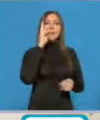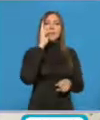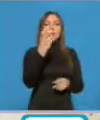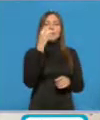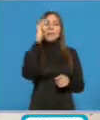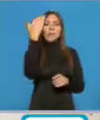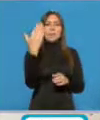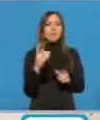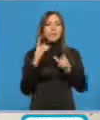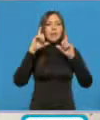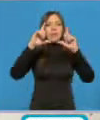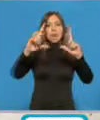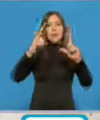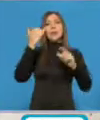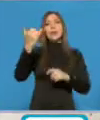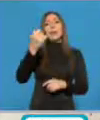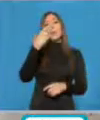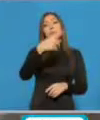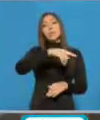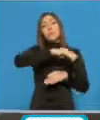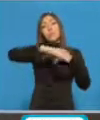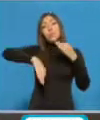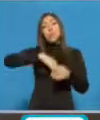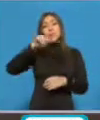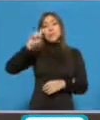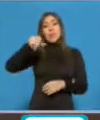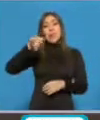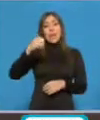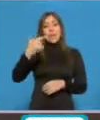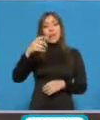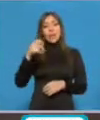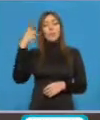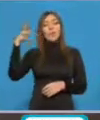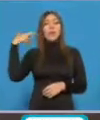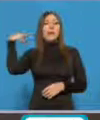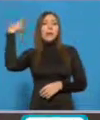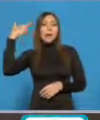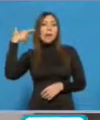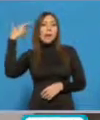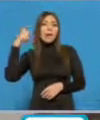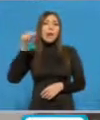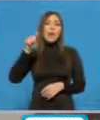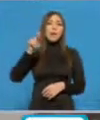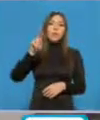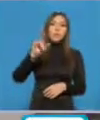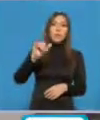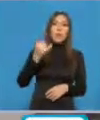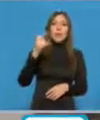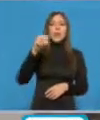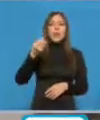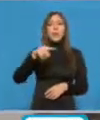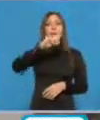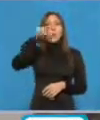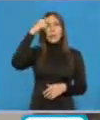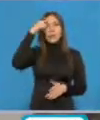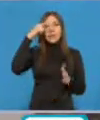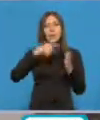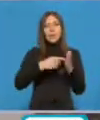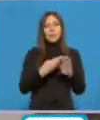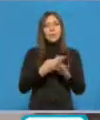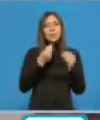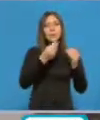hay una fe muy especial en Santiago por parte de los reyes de Asturias y León, se va expandiendo, y el grito de guerra de